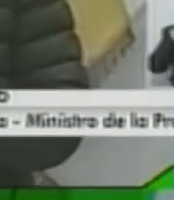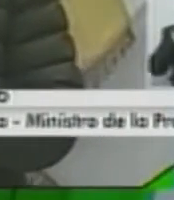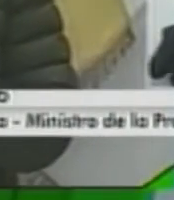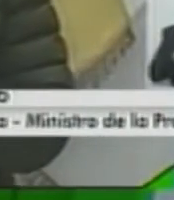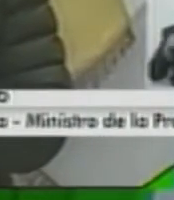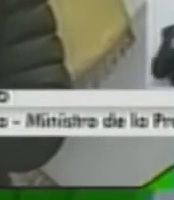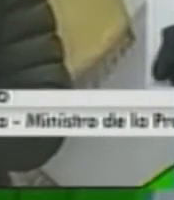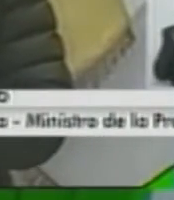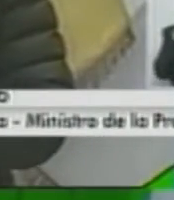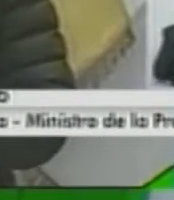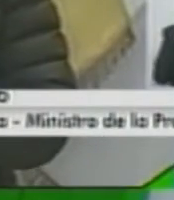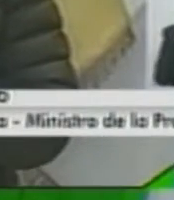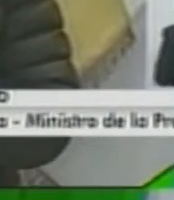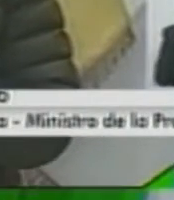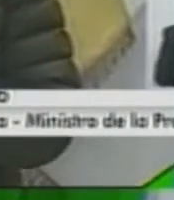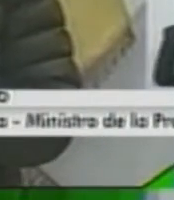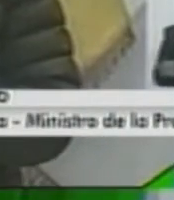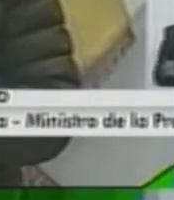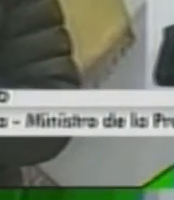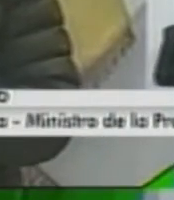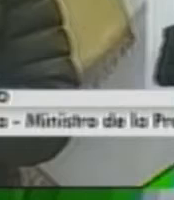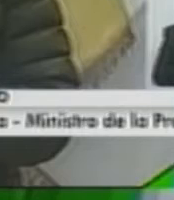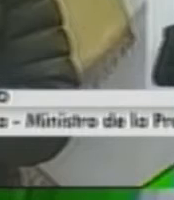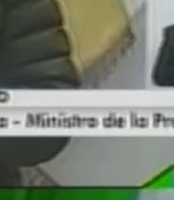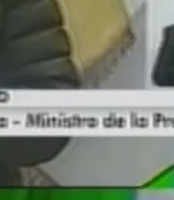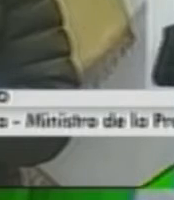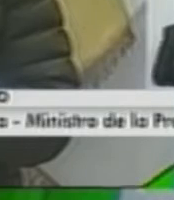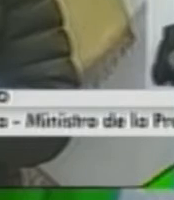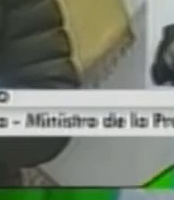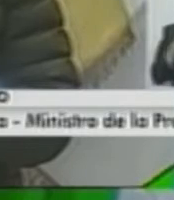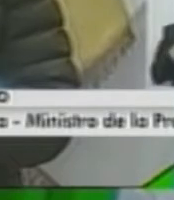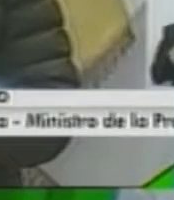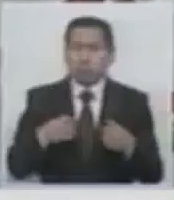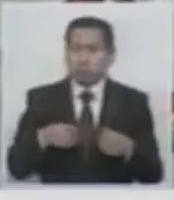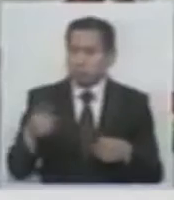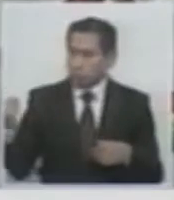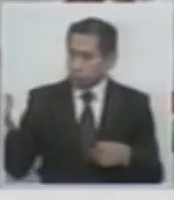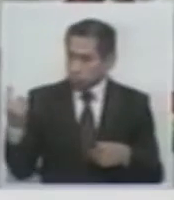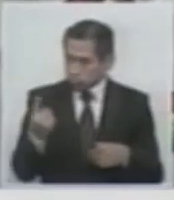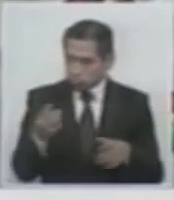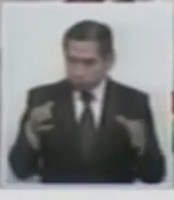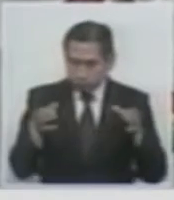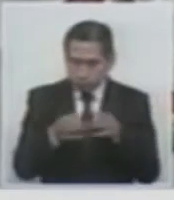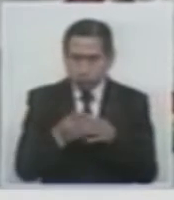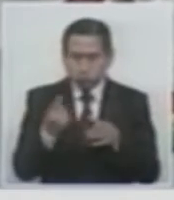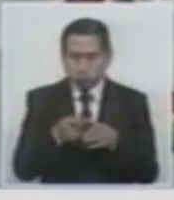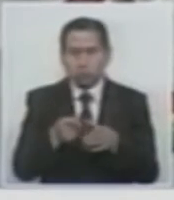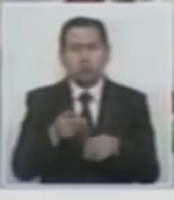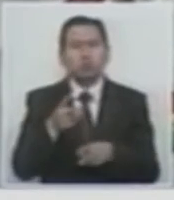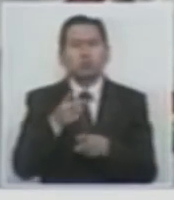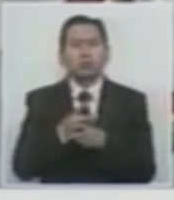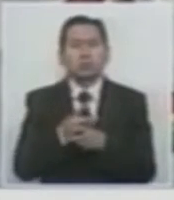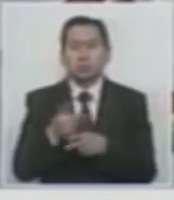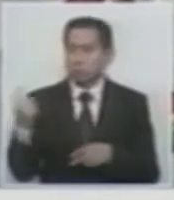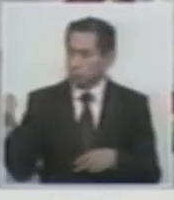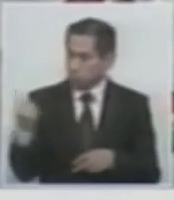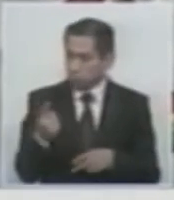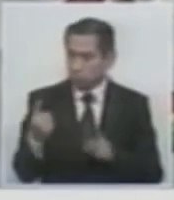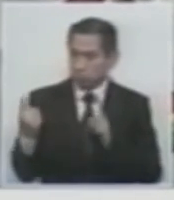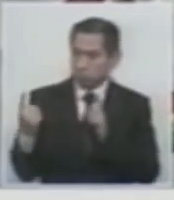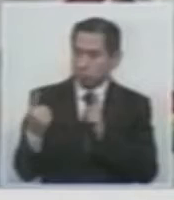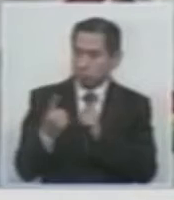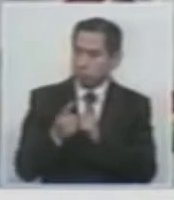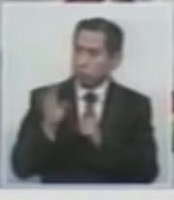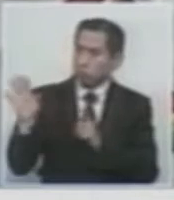laboratorio por otra parte se establecerá el aislamiento preventivo a quienes sean considerados contactos de